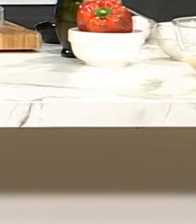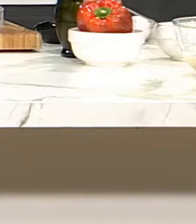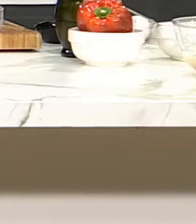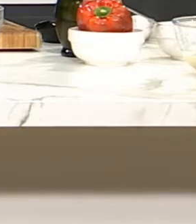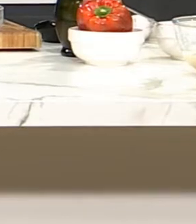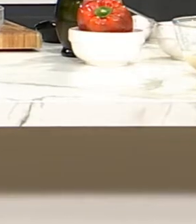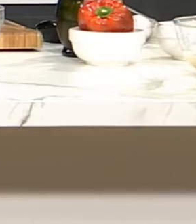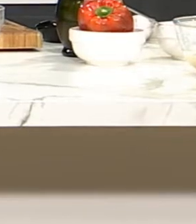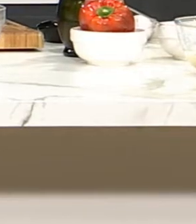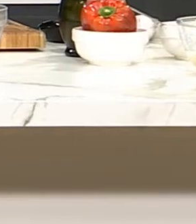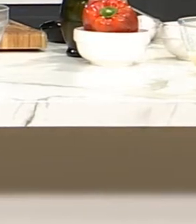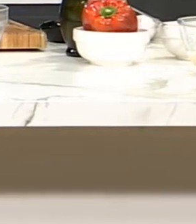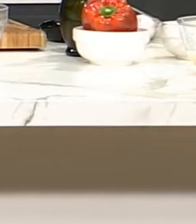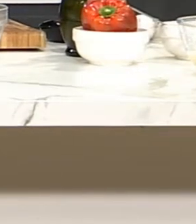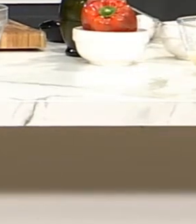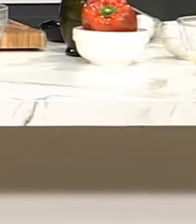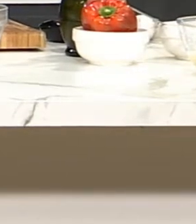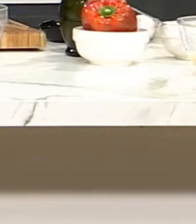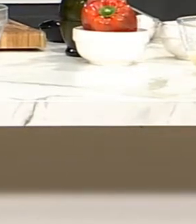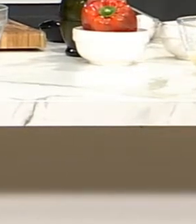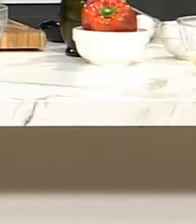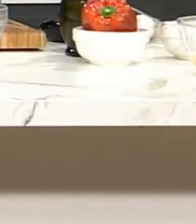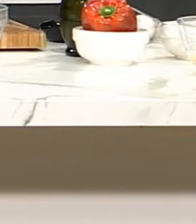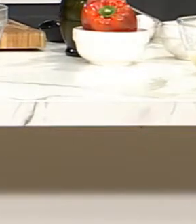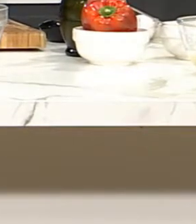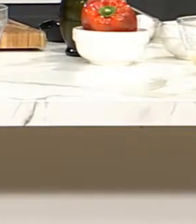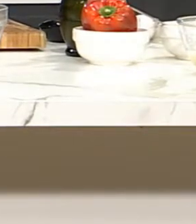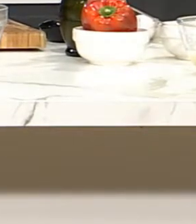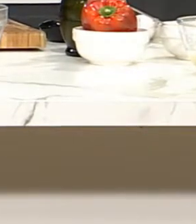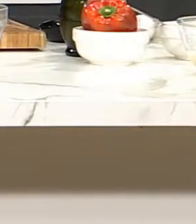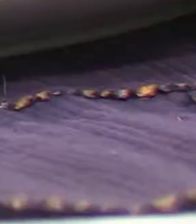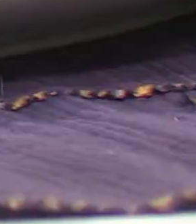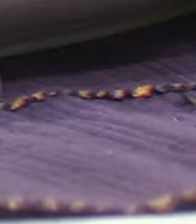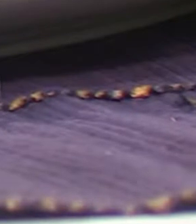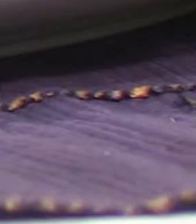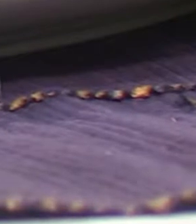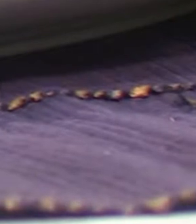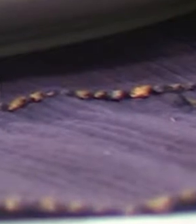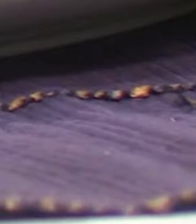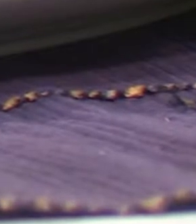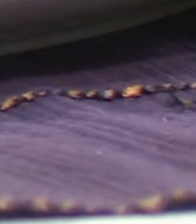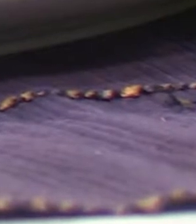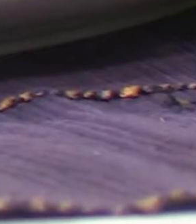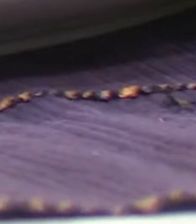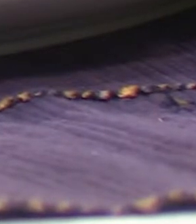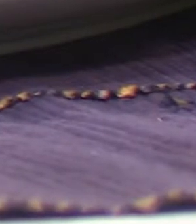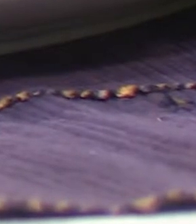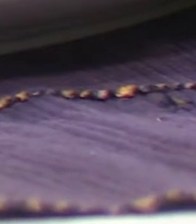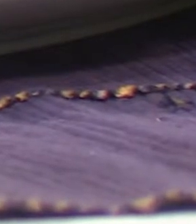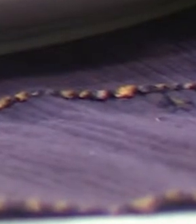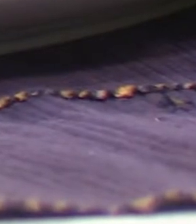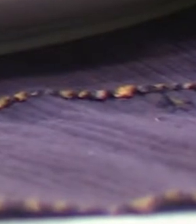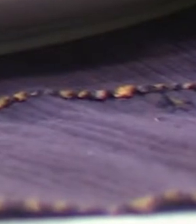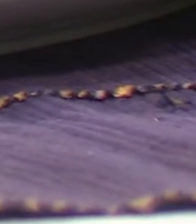Lasaña de pollo, un pisito de pollo, otro de espinaca, jamón y queso, un poquito de salsa de tomate, queso, como para arrancar la semana con todo. ¡Qué rico! Ahí tenemos una